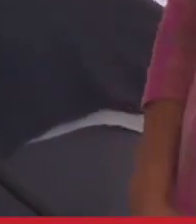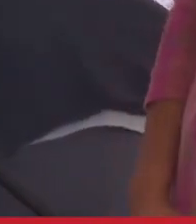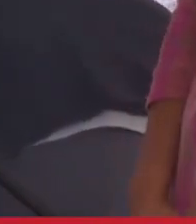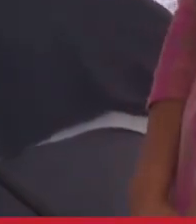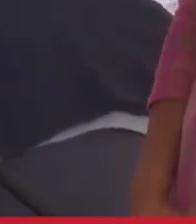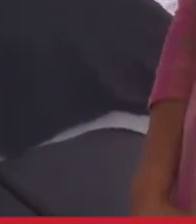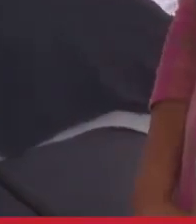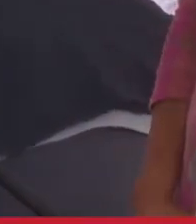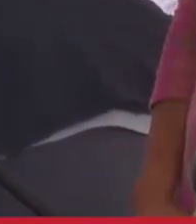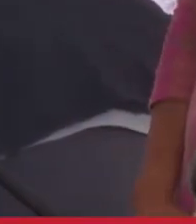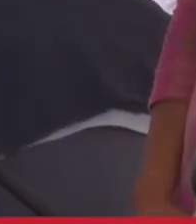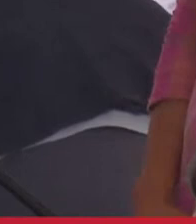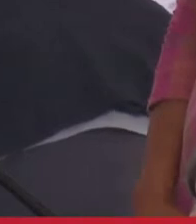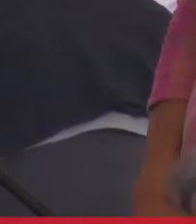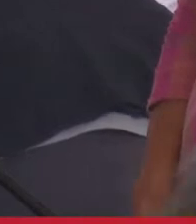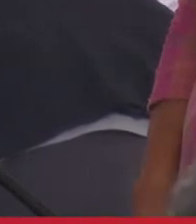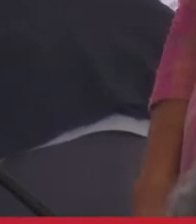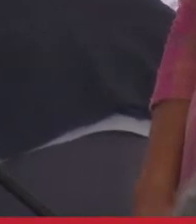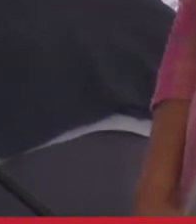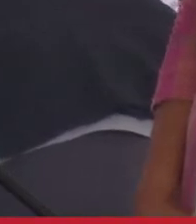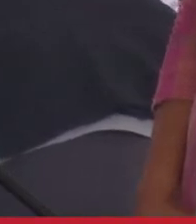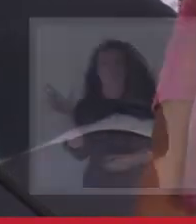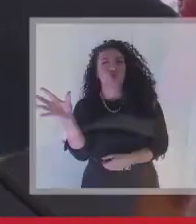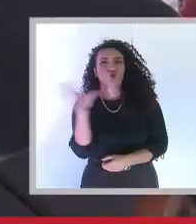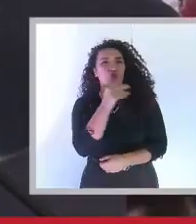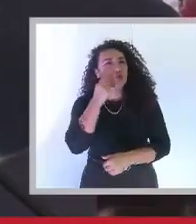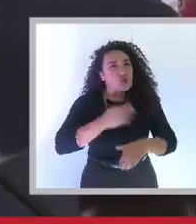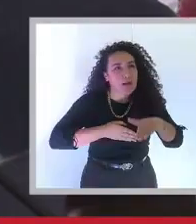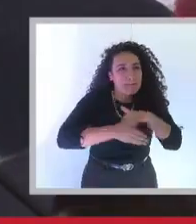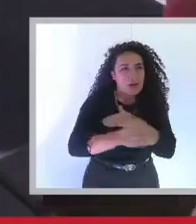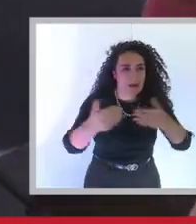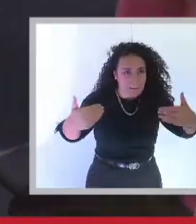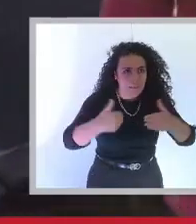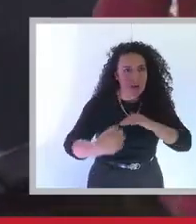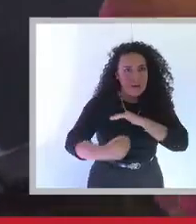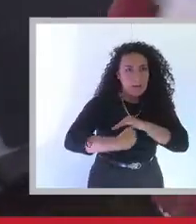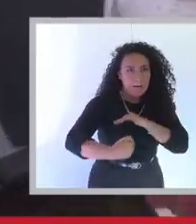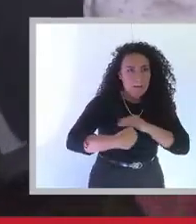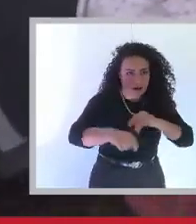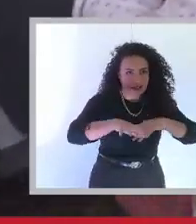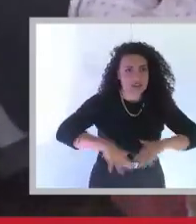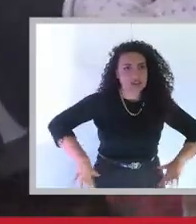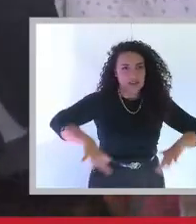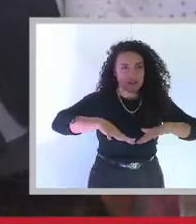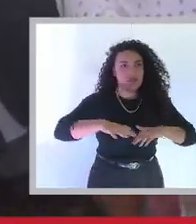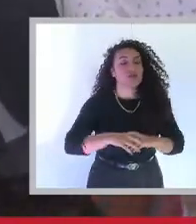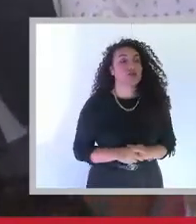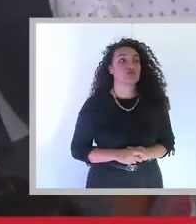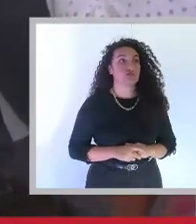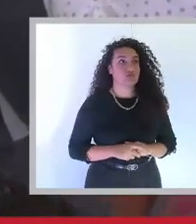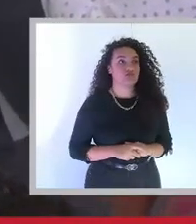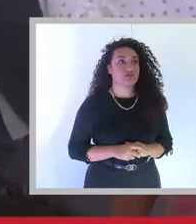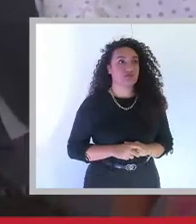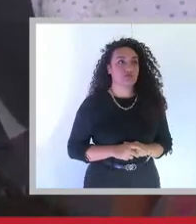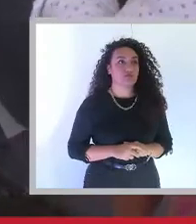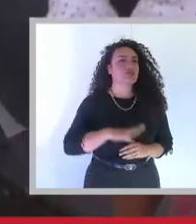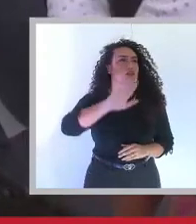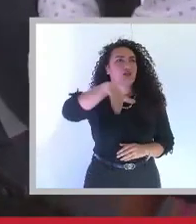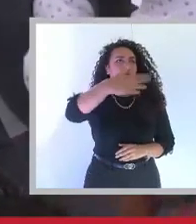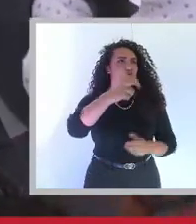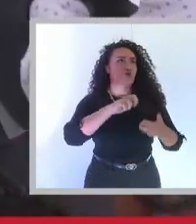que por favor ingresen a este auditorio y después, no hay